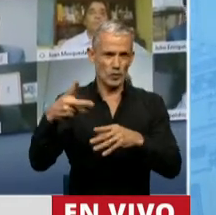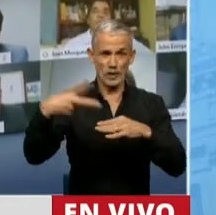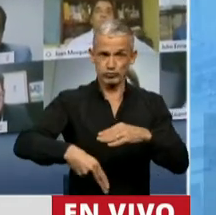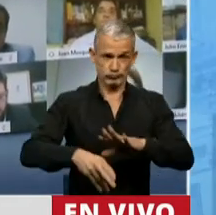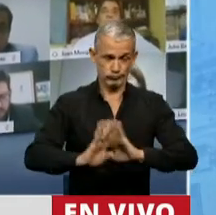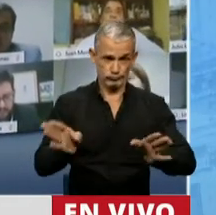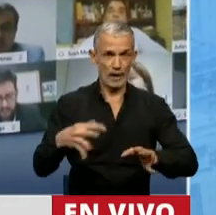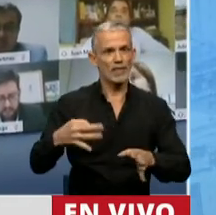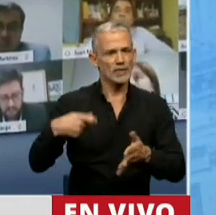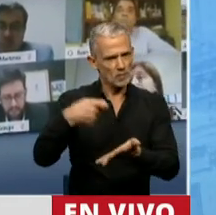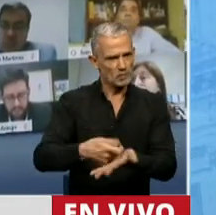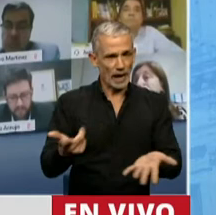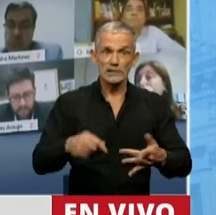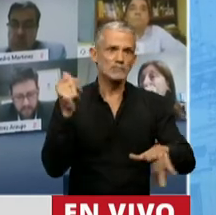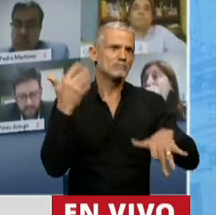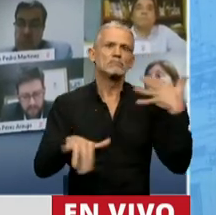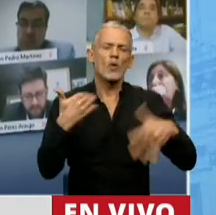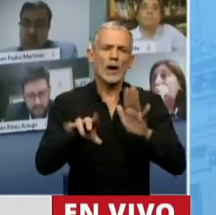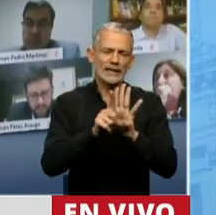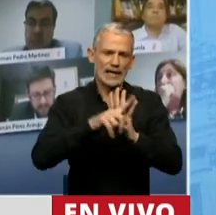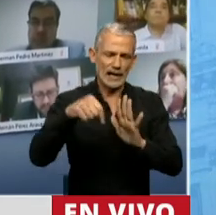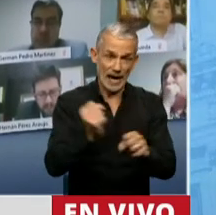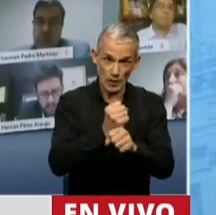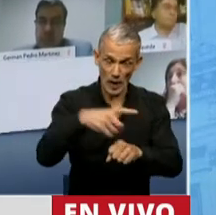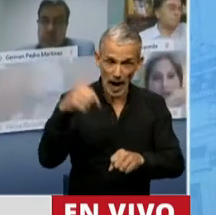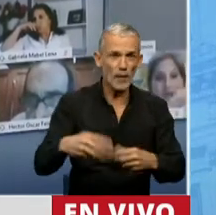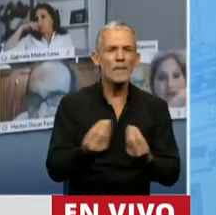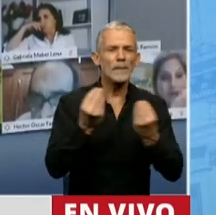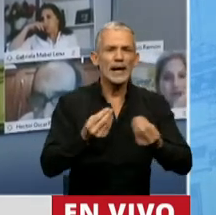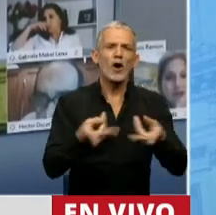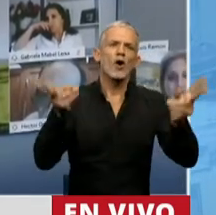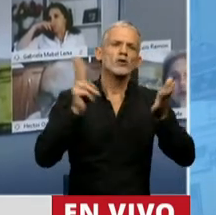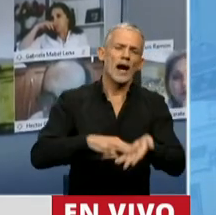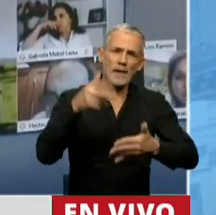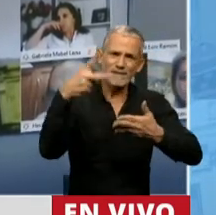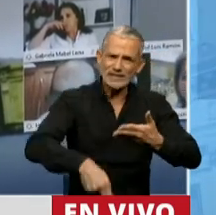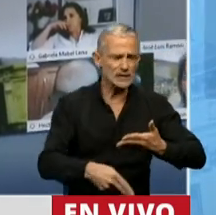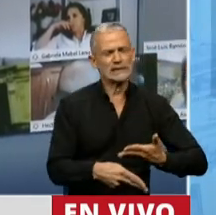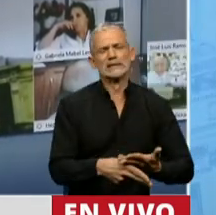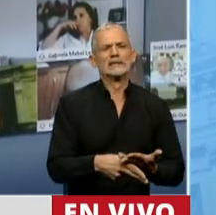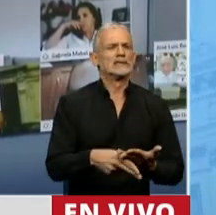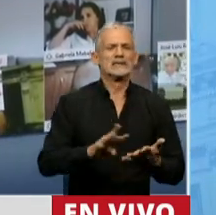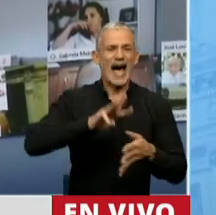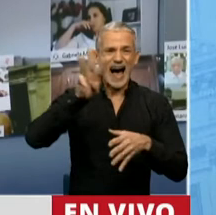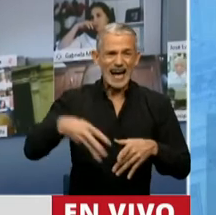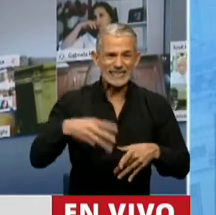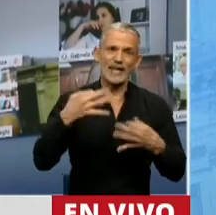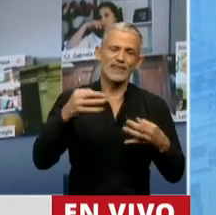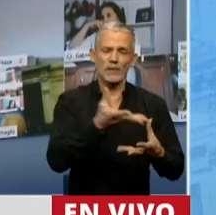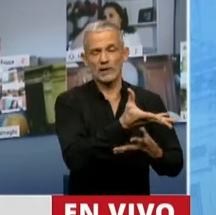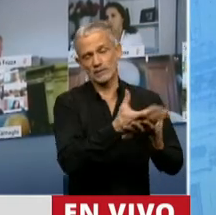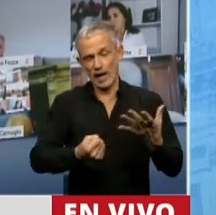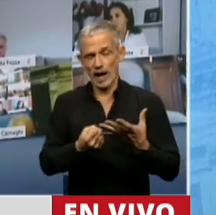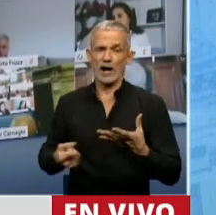lo cual, tenemos también la urgencia de tener esta ley aprobada para que no vuelva a vencer este plazo y la ANSES